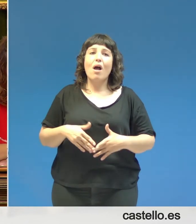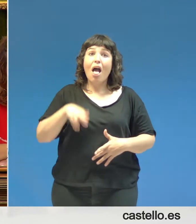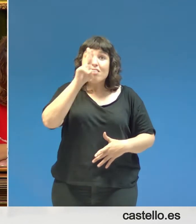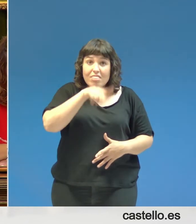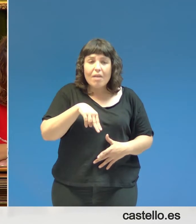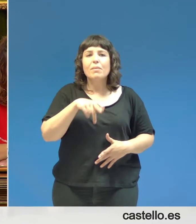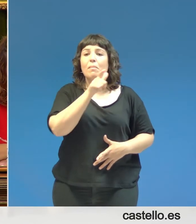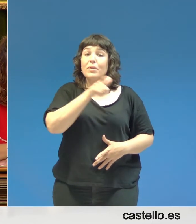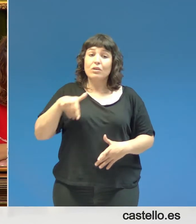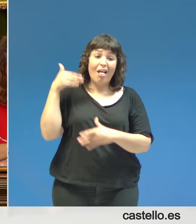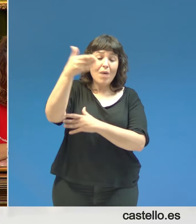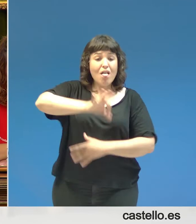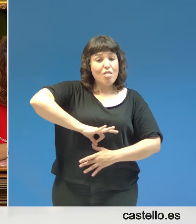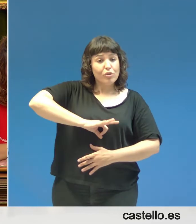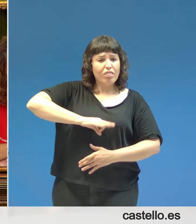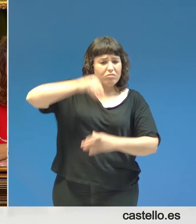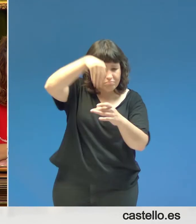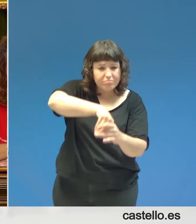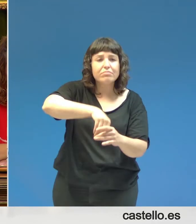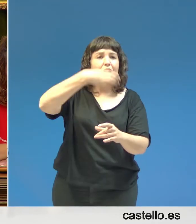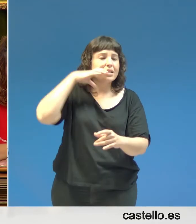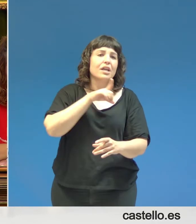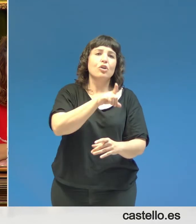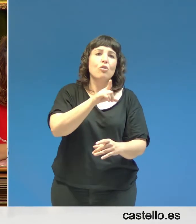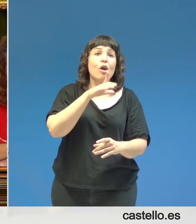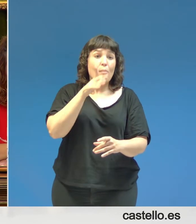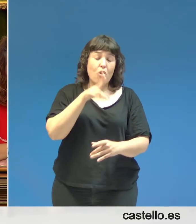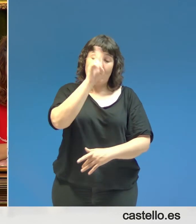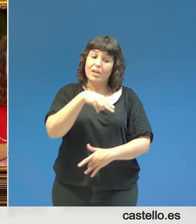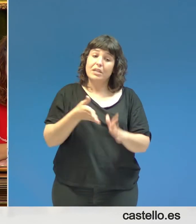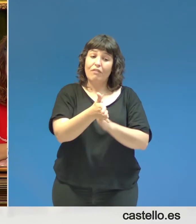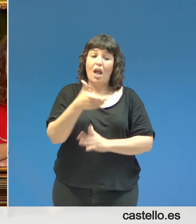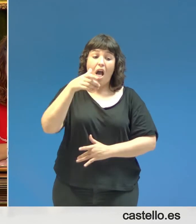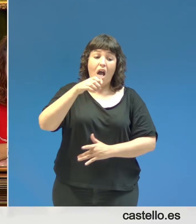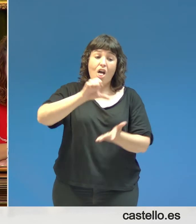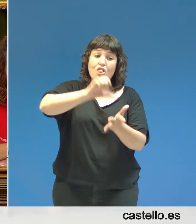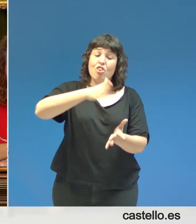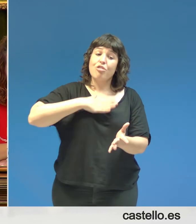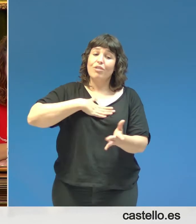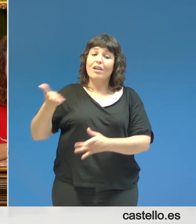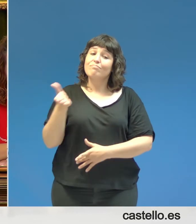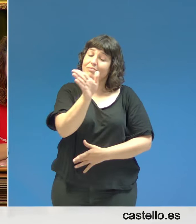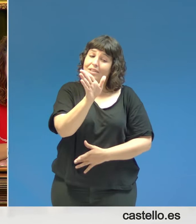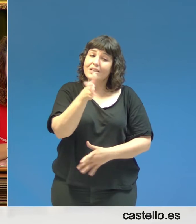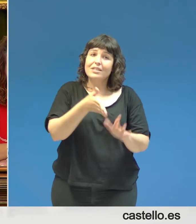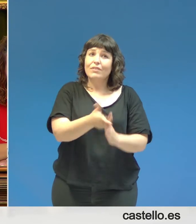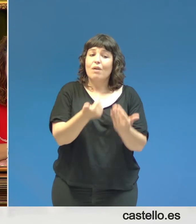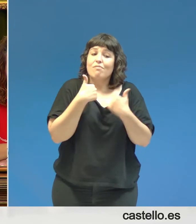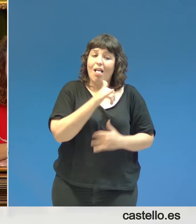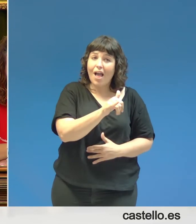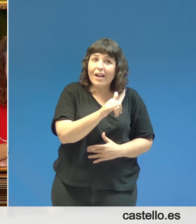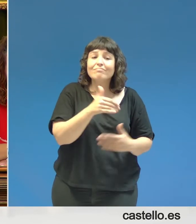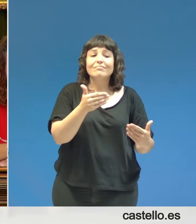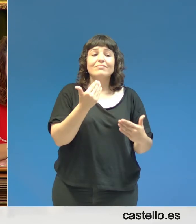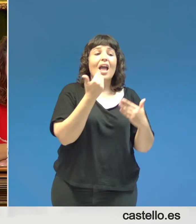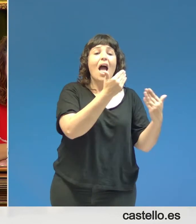la Diputación de Castellón, porque también van a tener que representar a nuestra ciudad. Y bueno, pues agradecimiento a